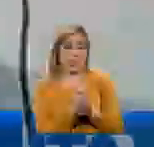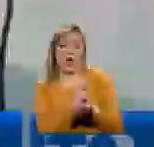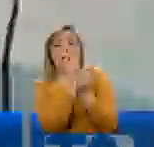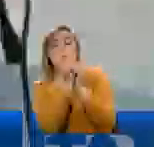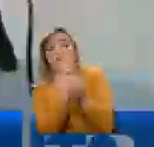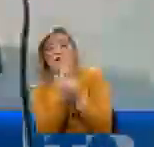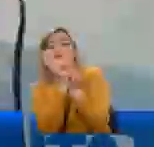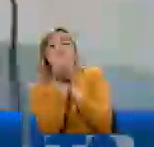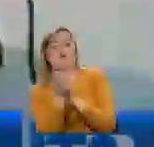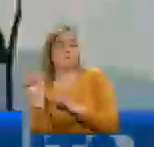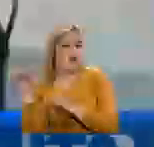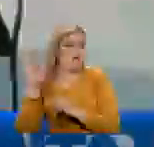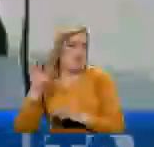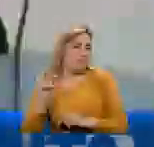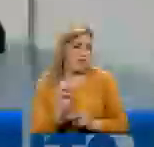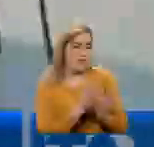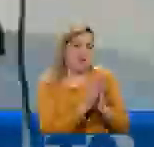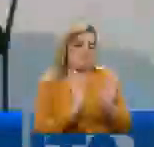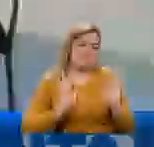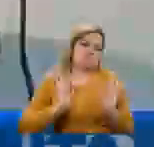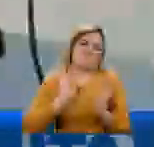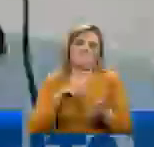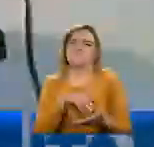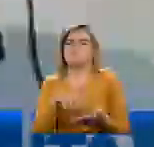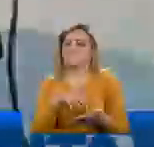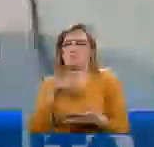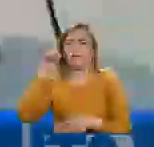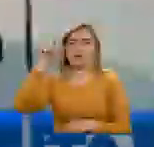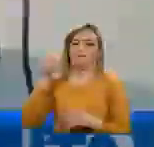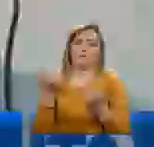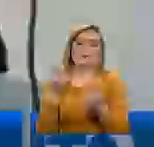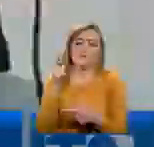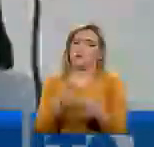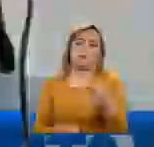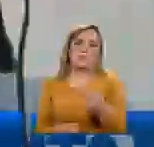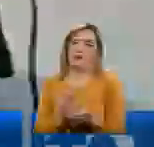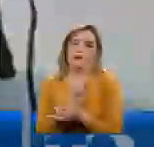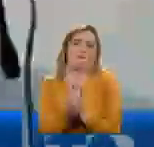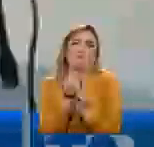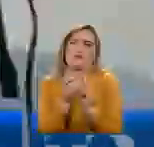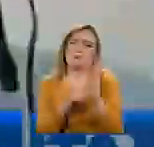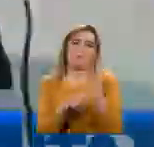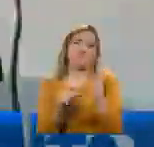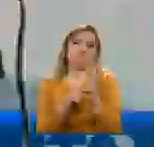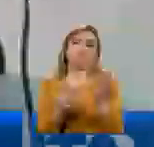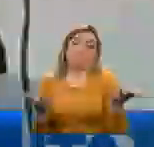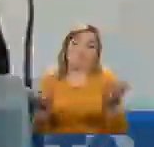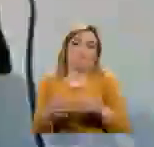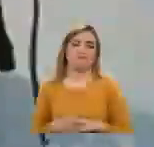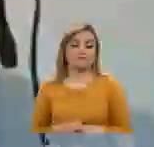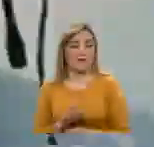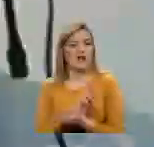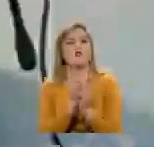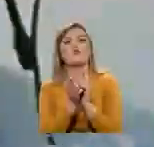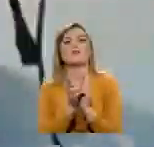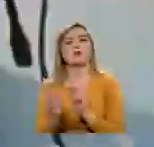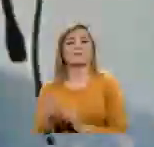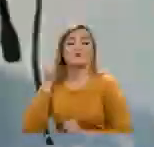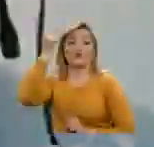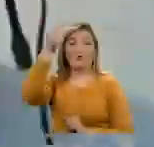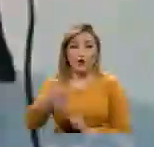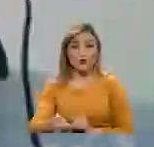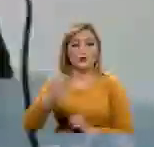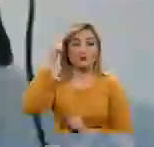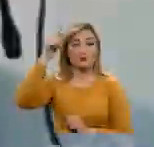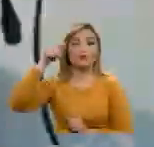grandes reformas, cosas por el estilo, porque hay que ser realistas, el gobierno actual no va a poder hacer una reforma tributaria. El que va a tener que hacer una reforma tributaria es el